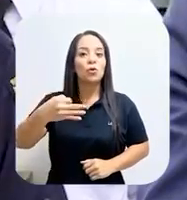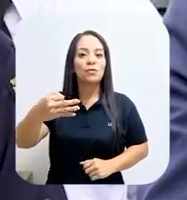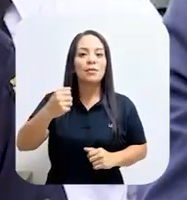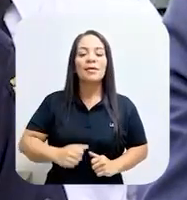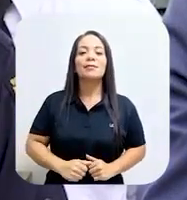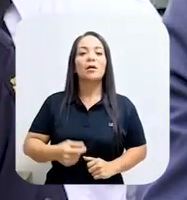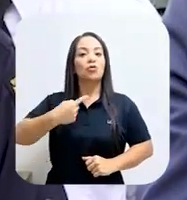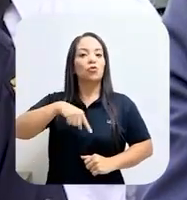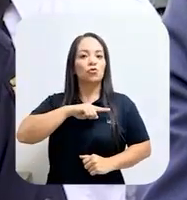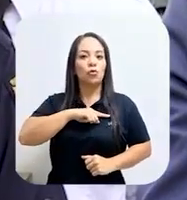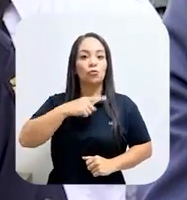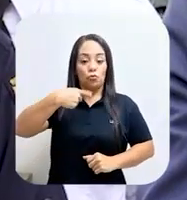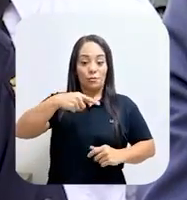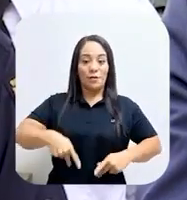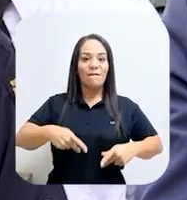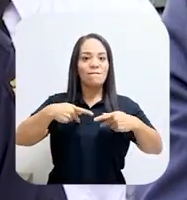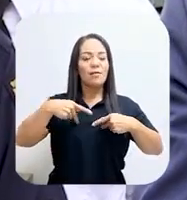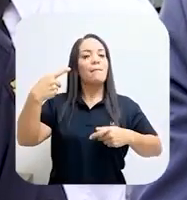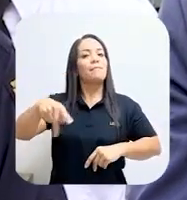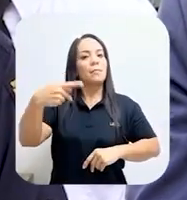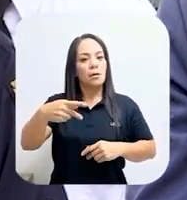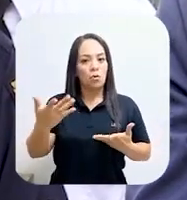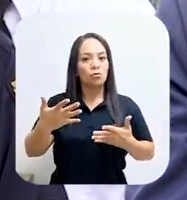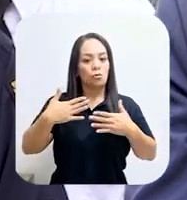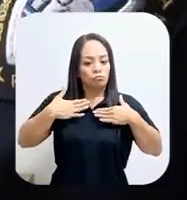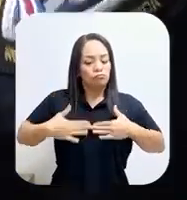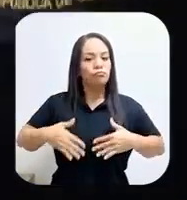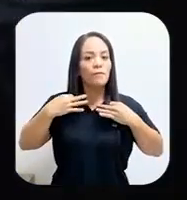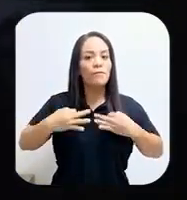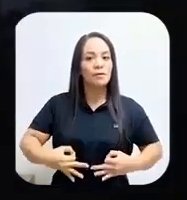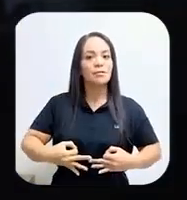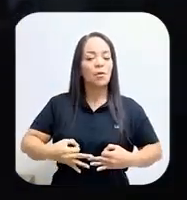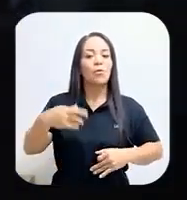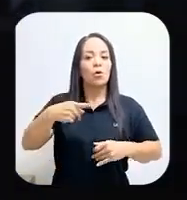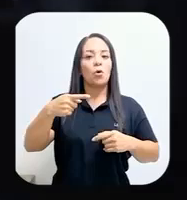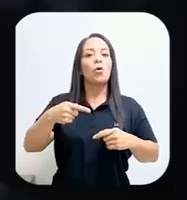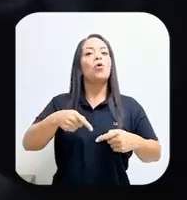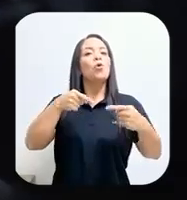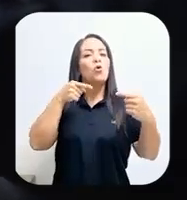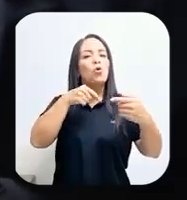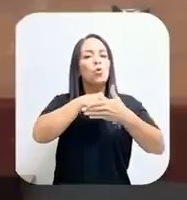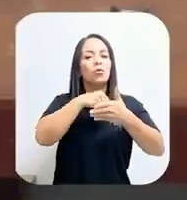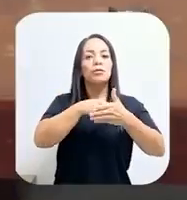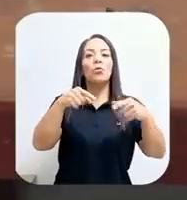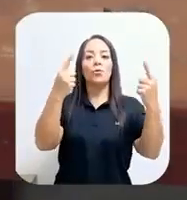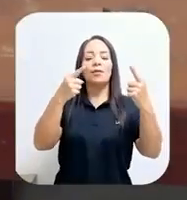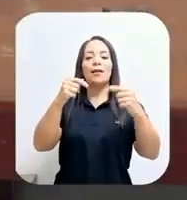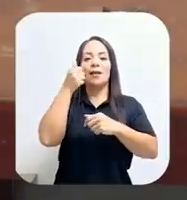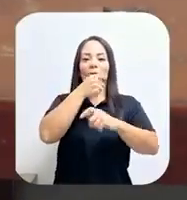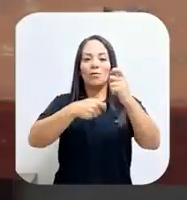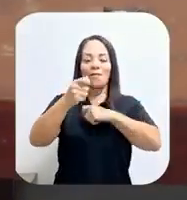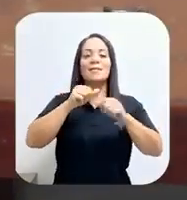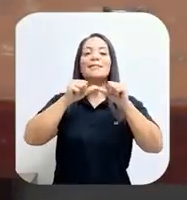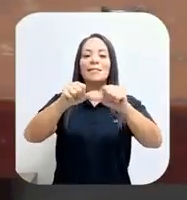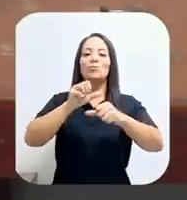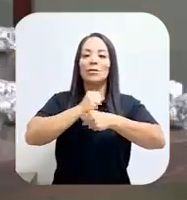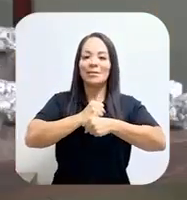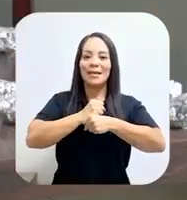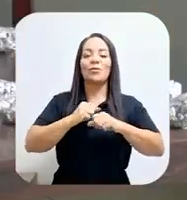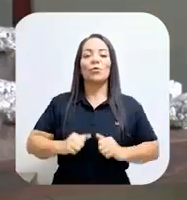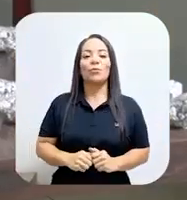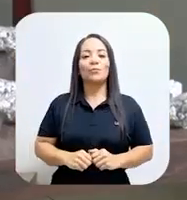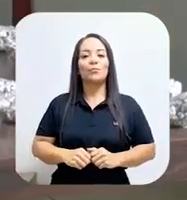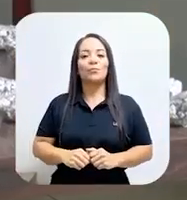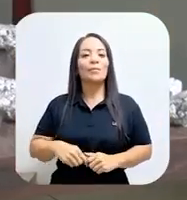Todos los días exponemos nuestras vidas y nuestra integridad física en la lucha contra el narcotráfico y lo seguiremos